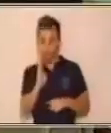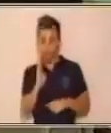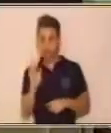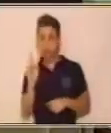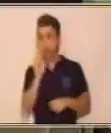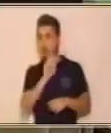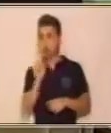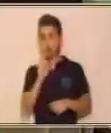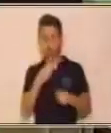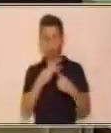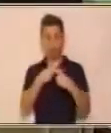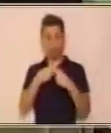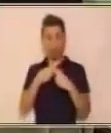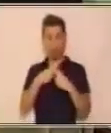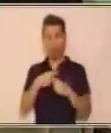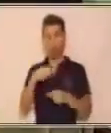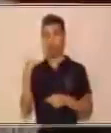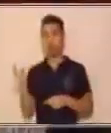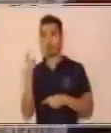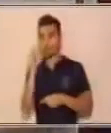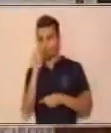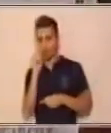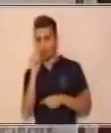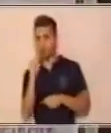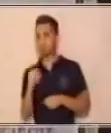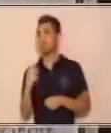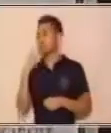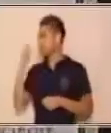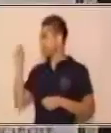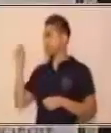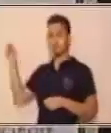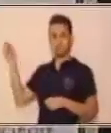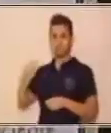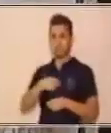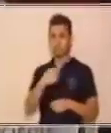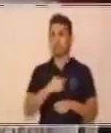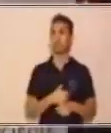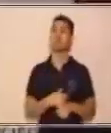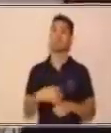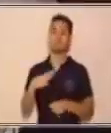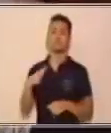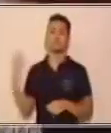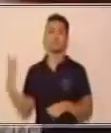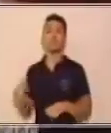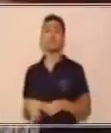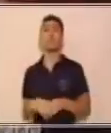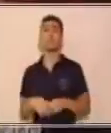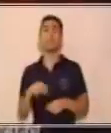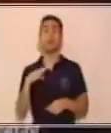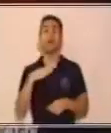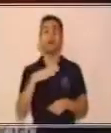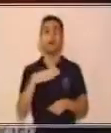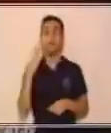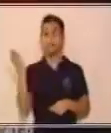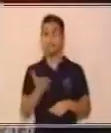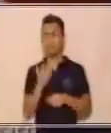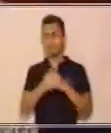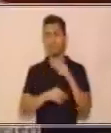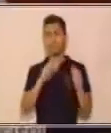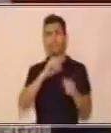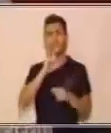aprendimos también, que hay fracciones aparentes en las que el numerador y el denominador son iguales